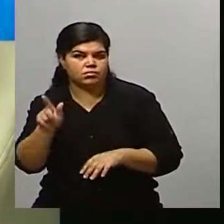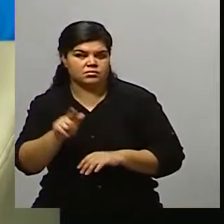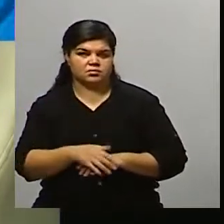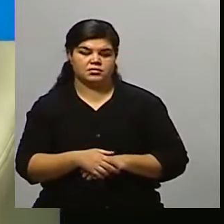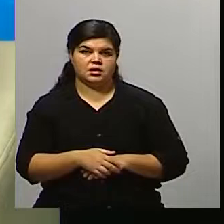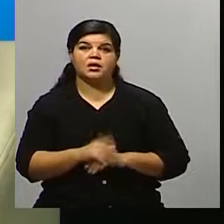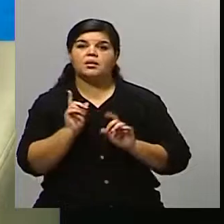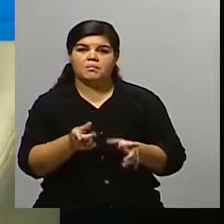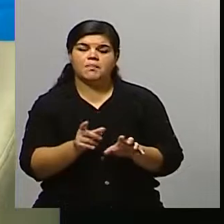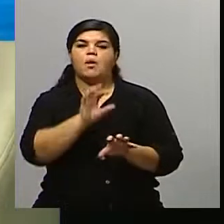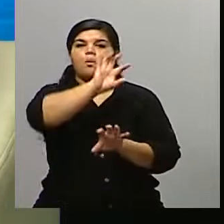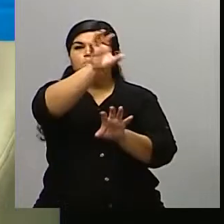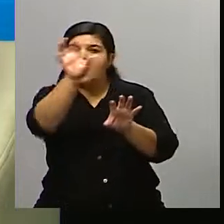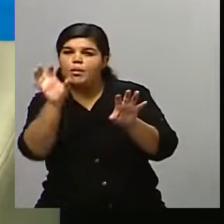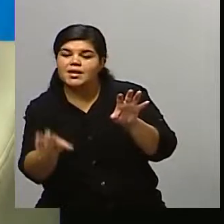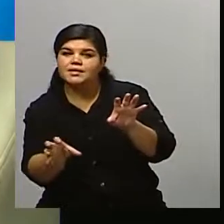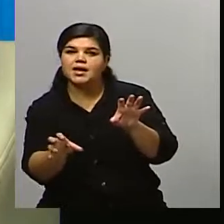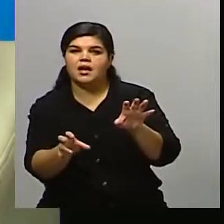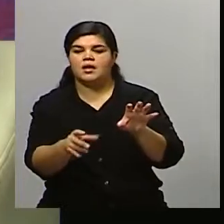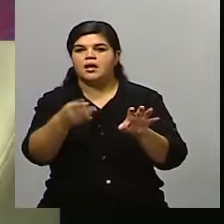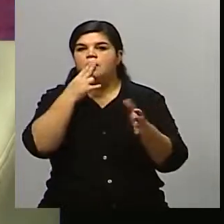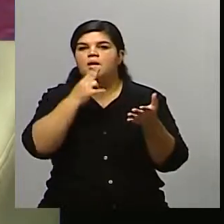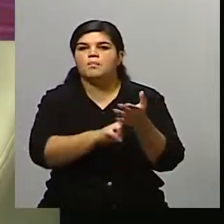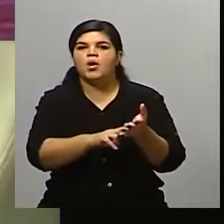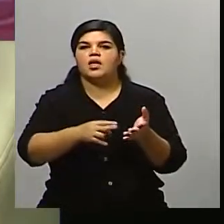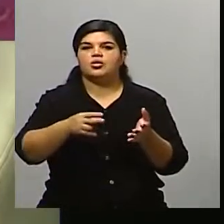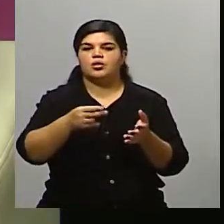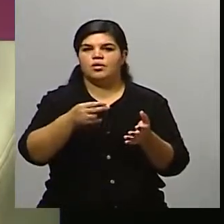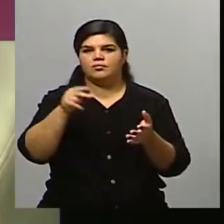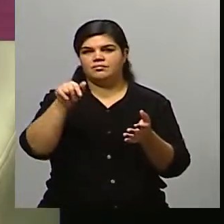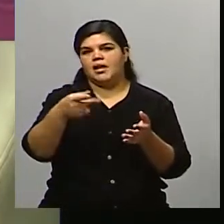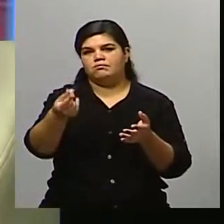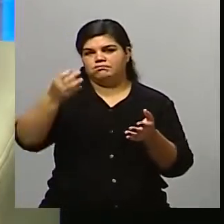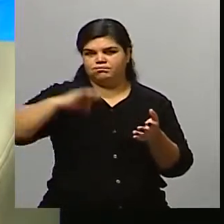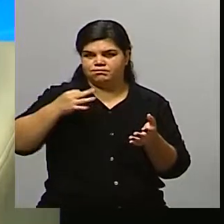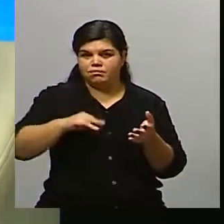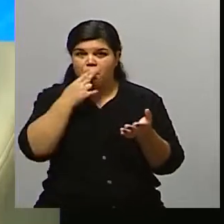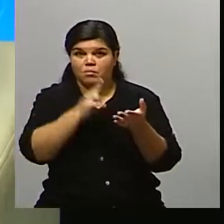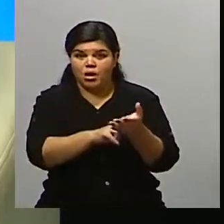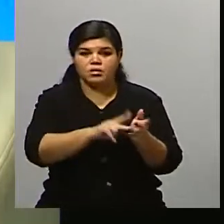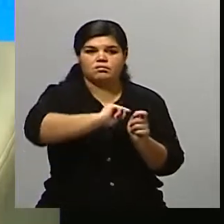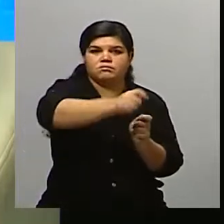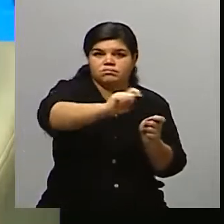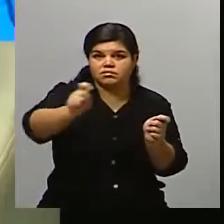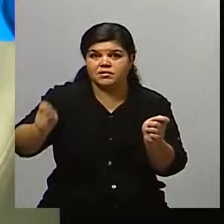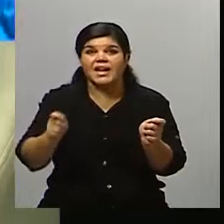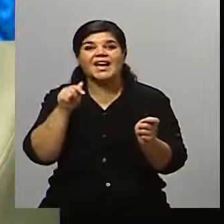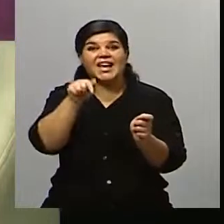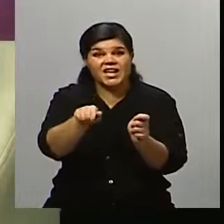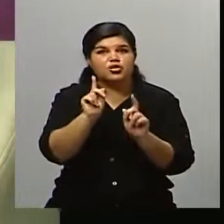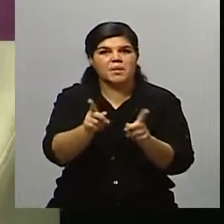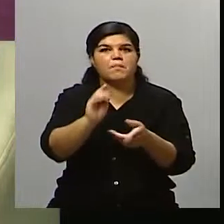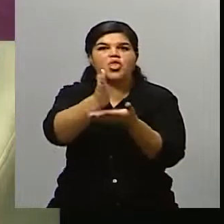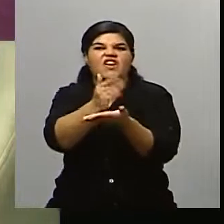Coparticipar con las provincias, el impuesto a las ganancias, de financiar, digamos, eliminar un montón de recursos que alimentaban a la seguridad social y que hoy en día hay otros